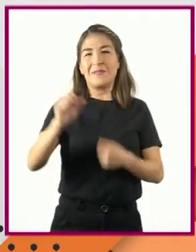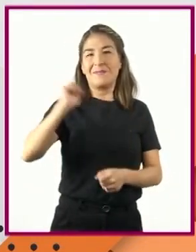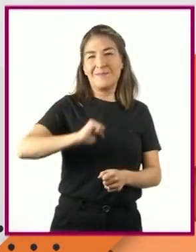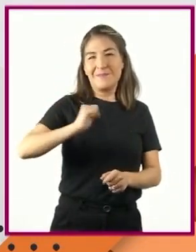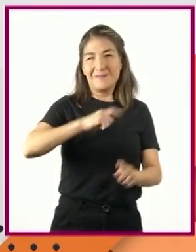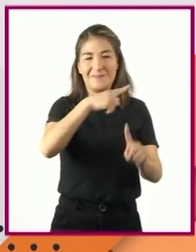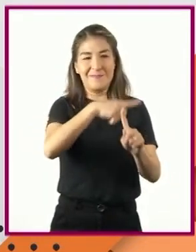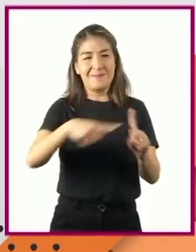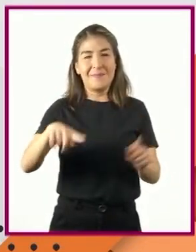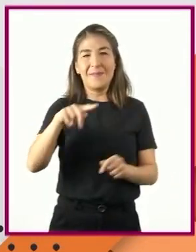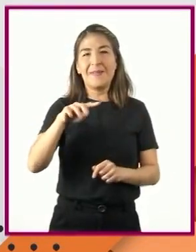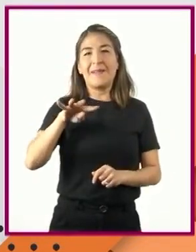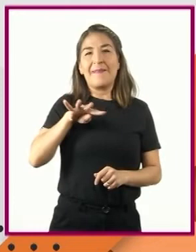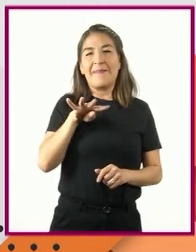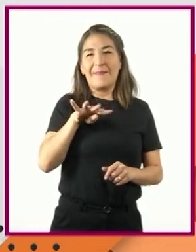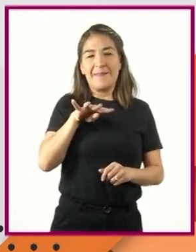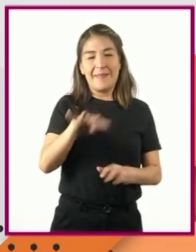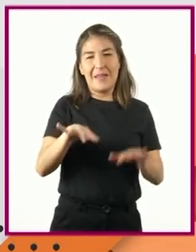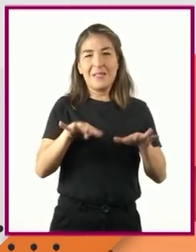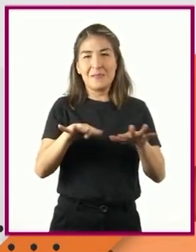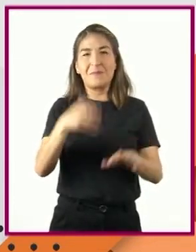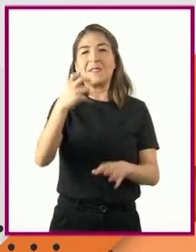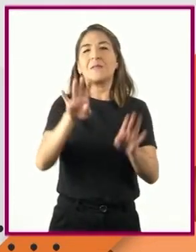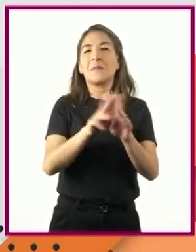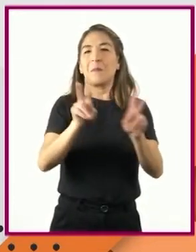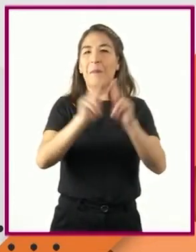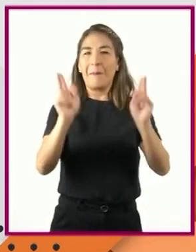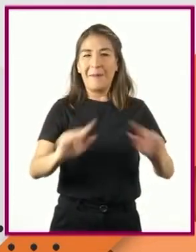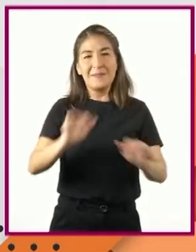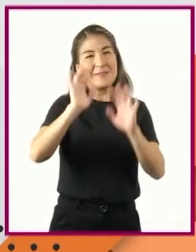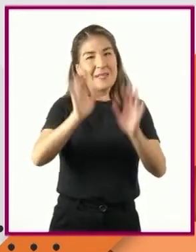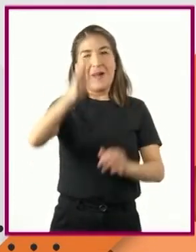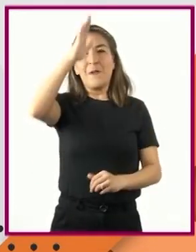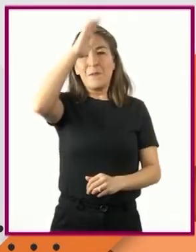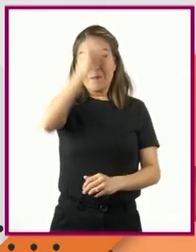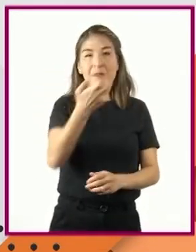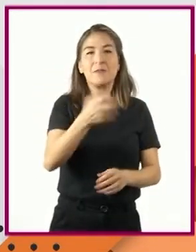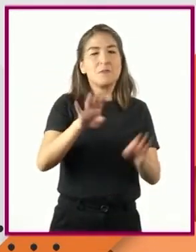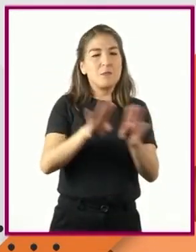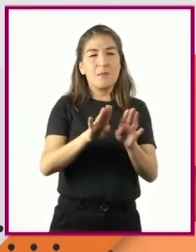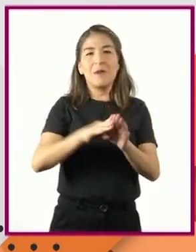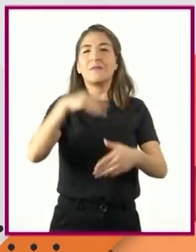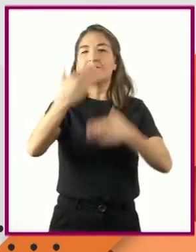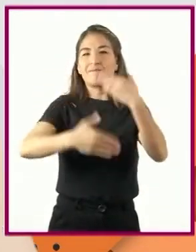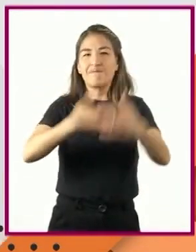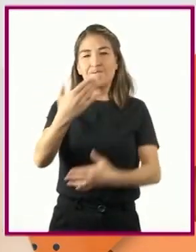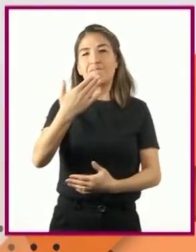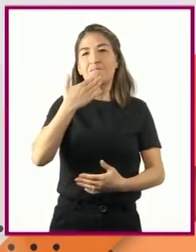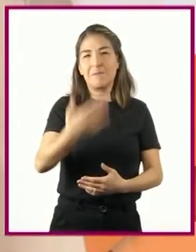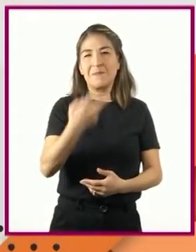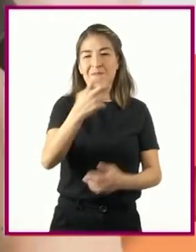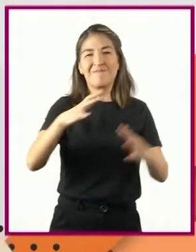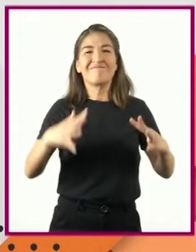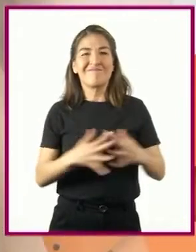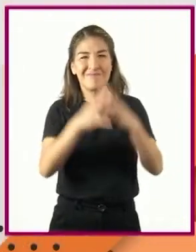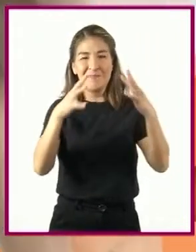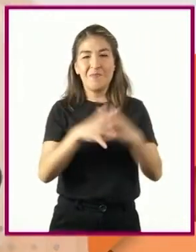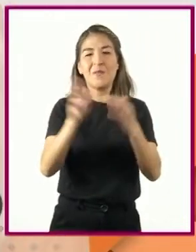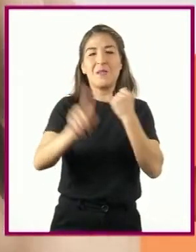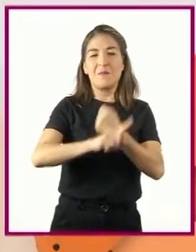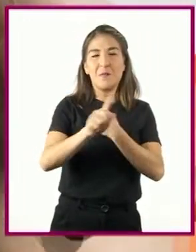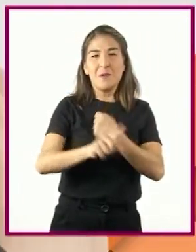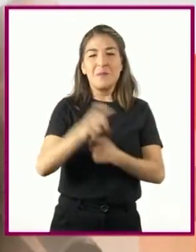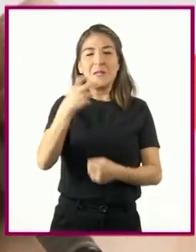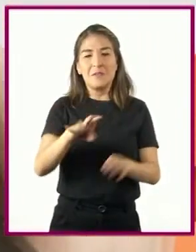siglo XIX, junto con la paz armada, abonaron el terreno para acrecentar el ambiente bélico. Las